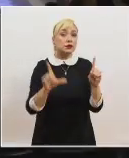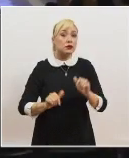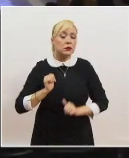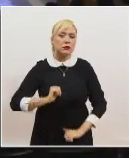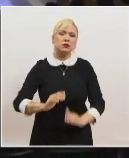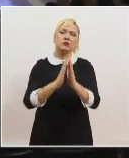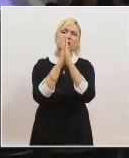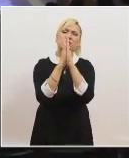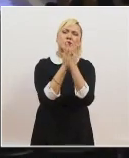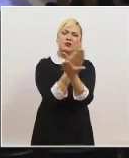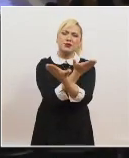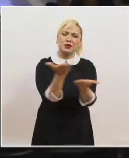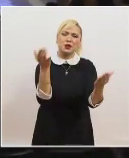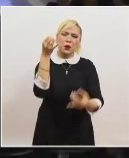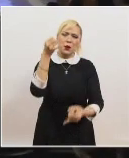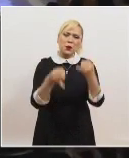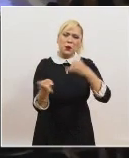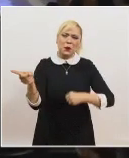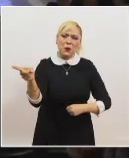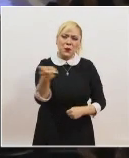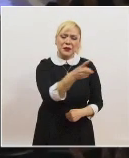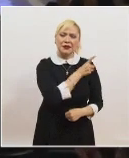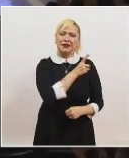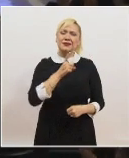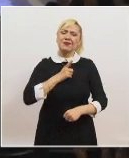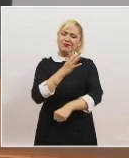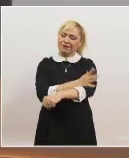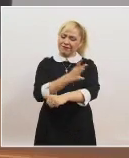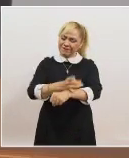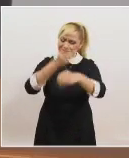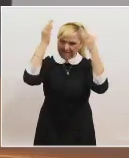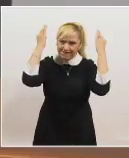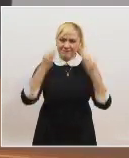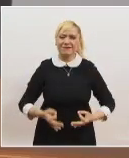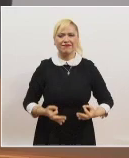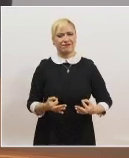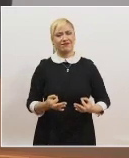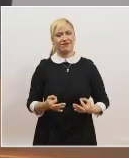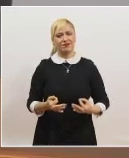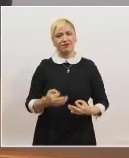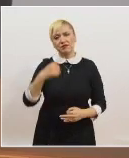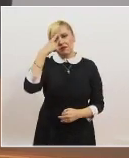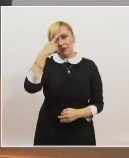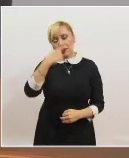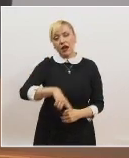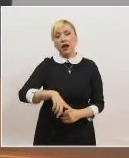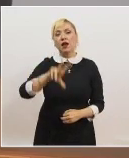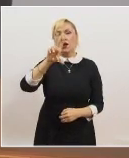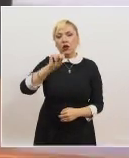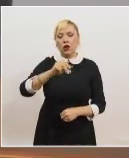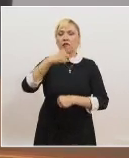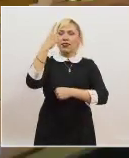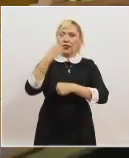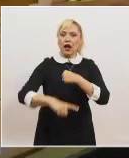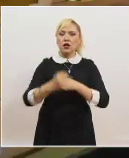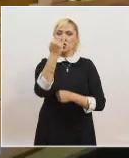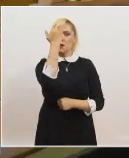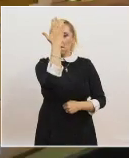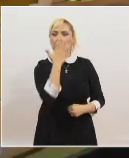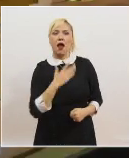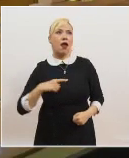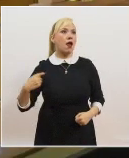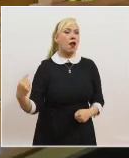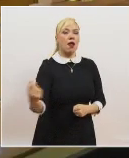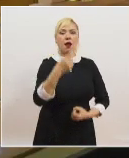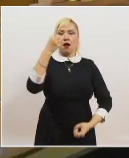a los impartidores de justicia conducirse con honestidad y rectitud para no afectar la imagen del Poder Judicial